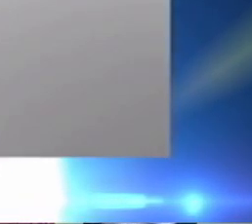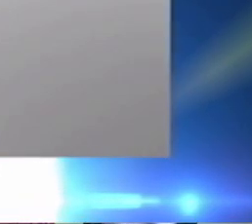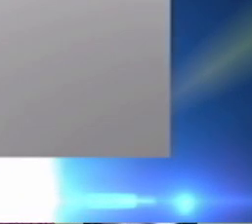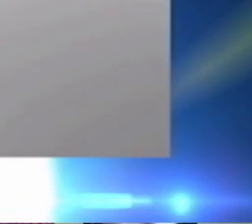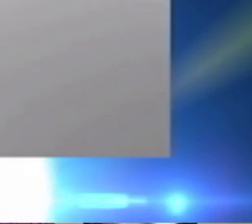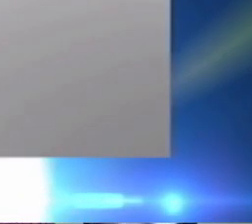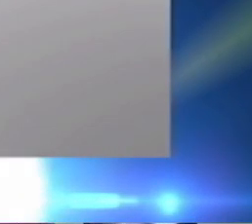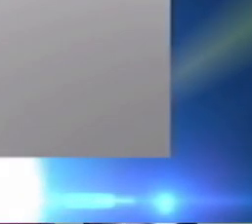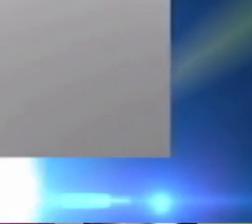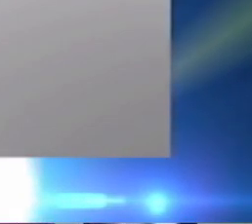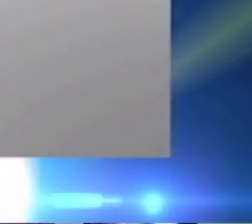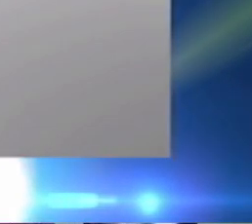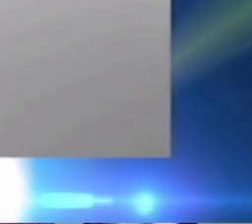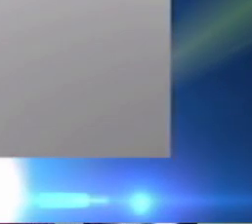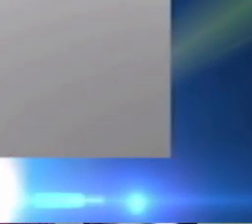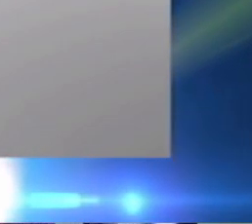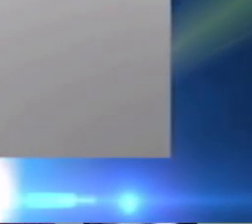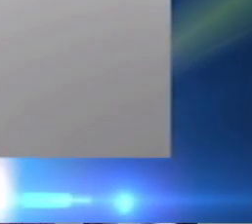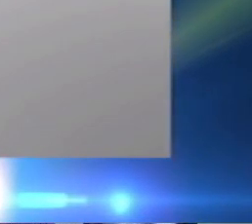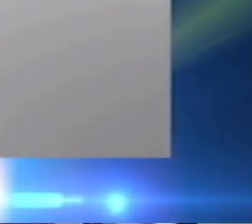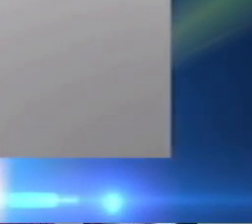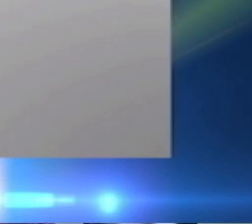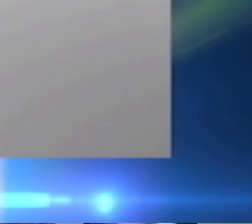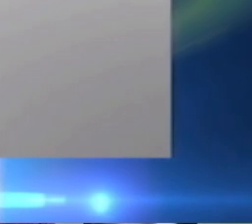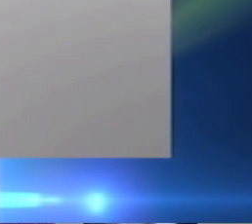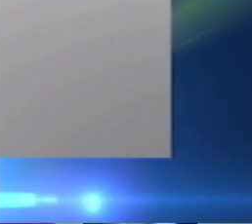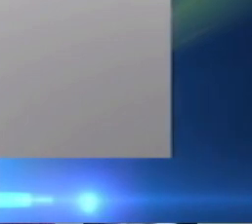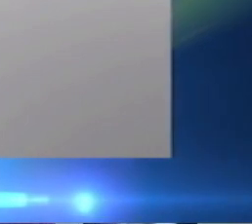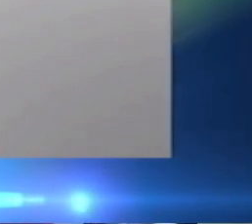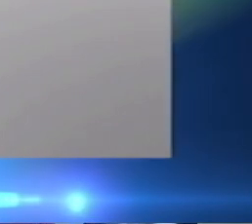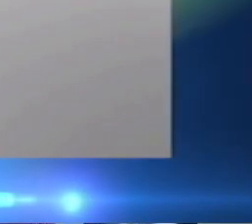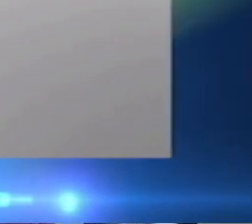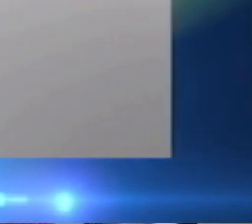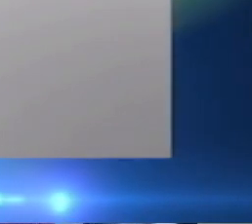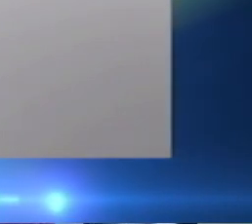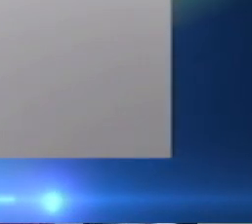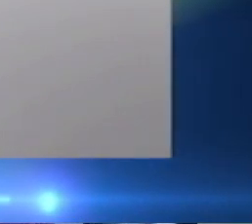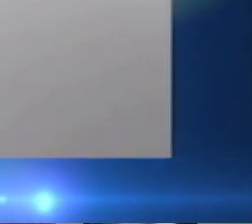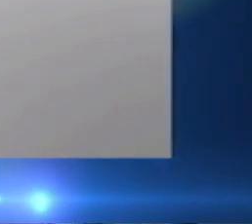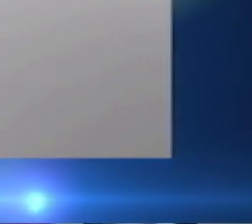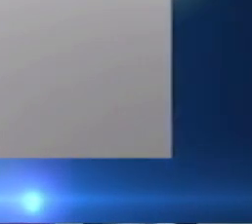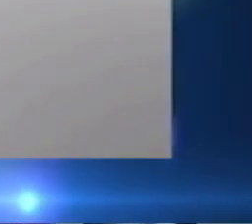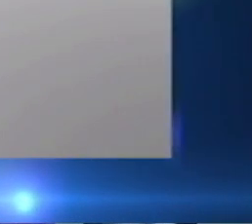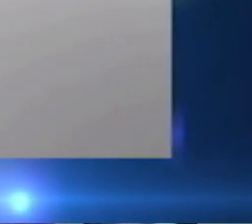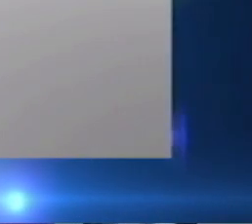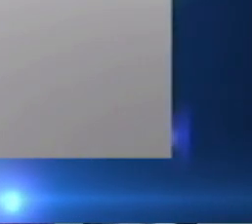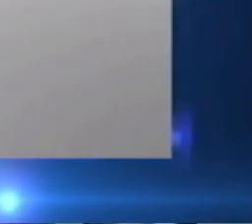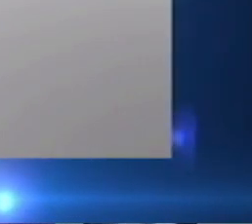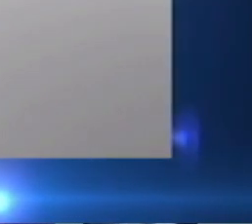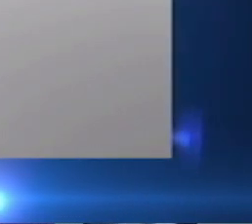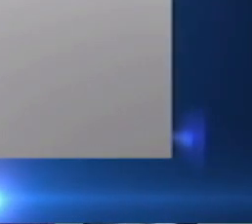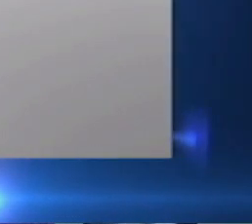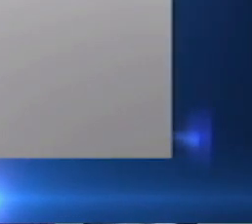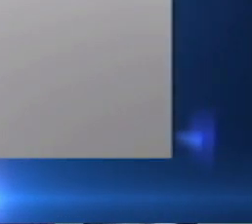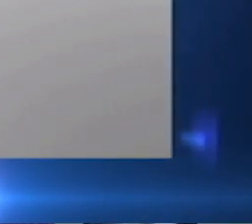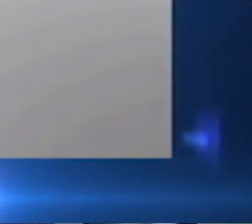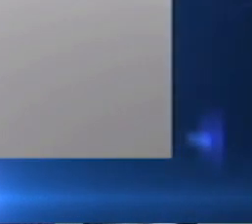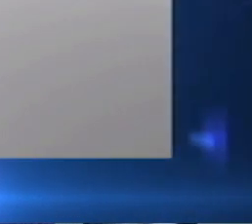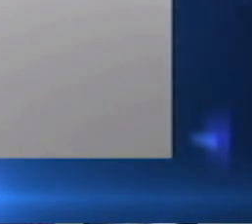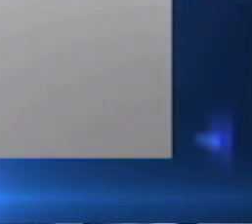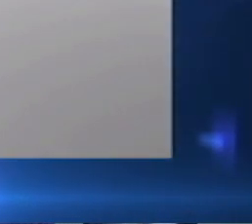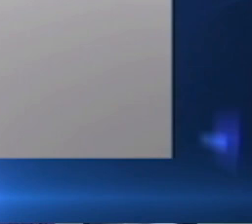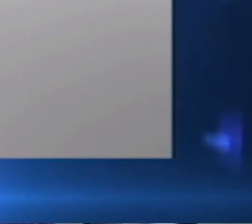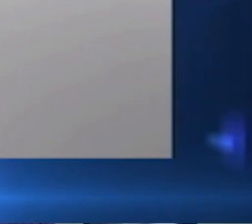me enteré, ahora ella tiene 22 años. ¿A esta edad, después de 11 años, se puede hacer algo o qué se puede